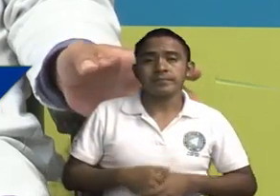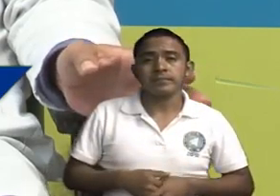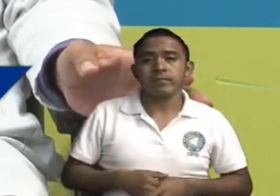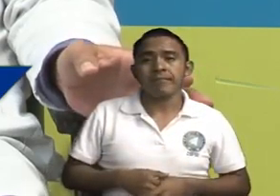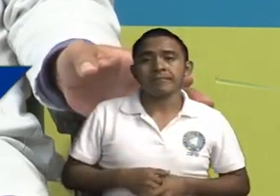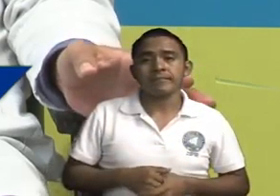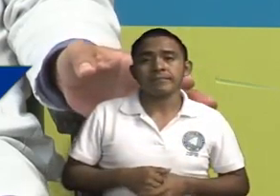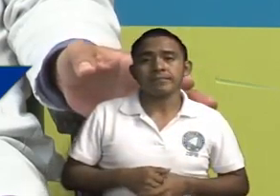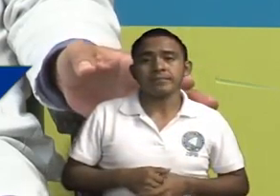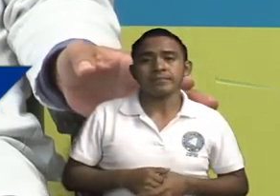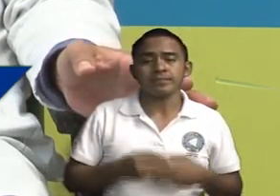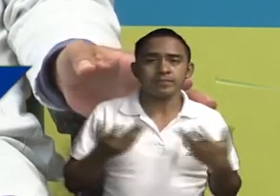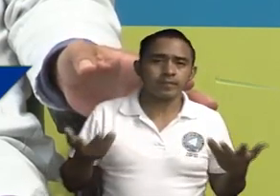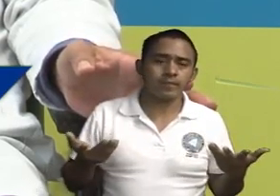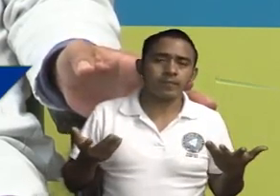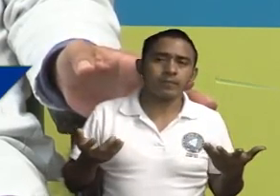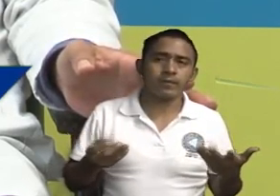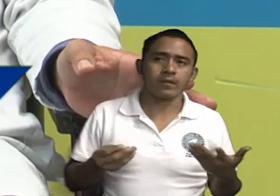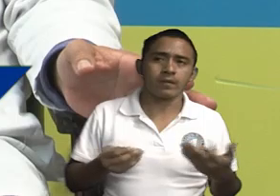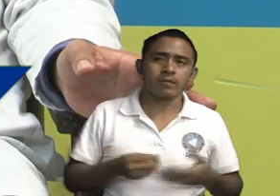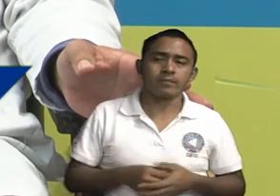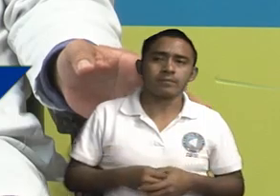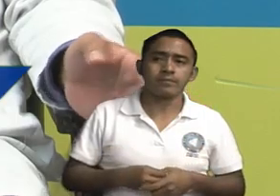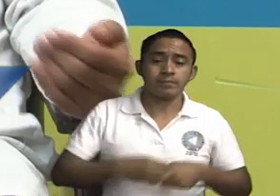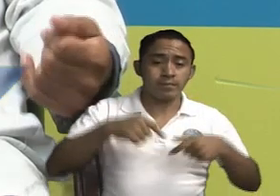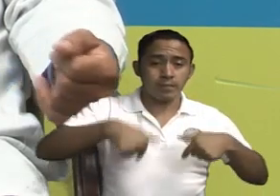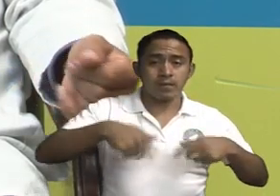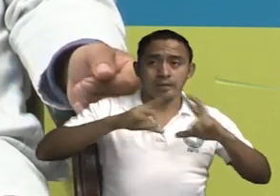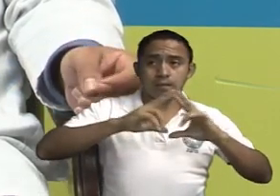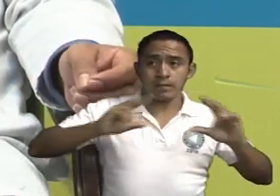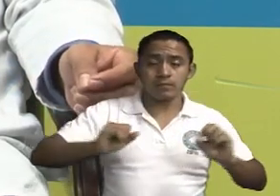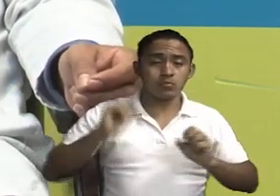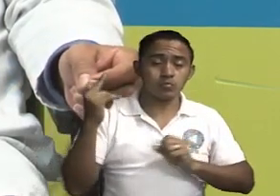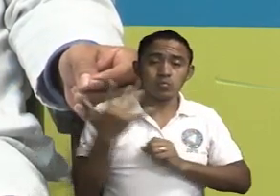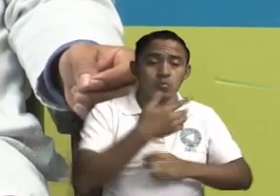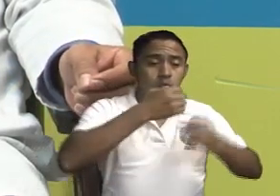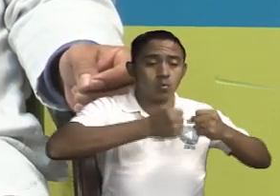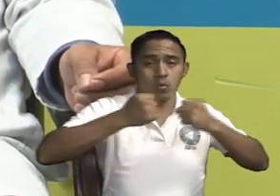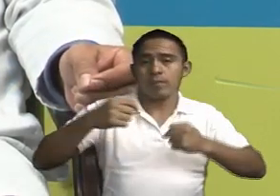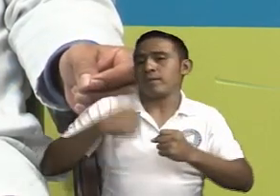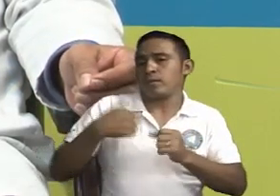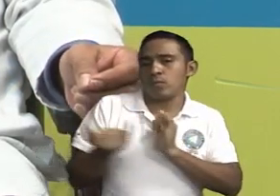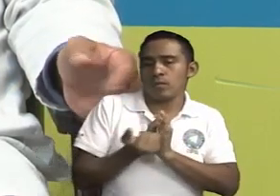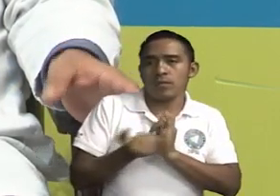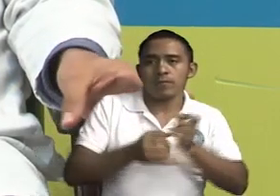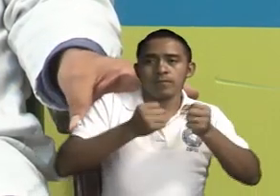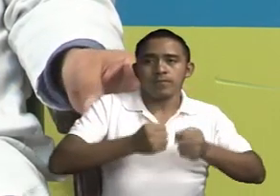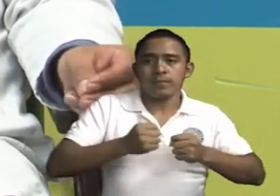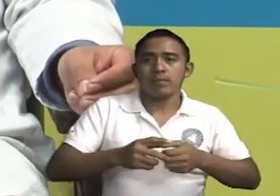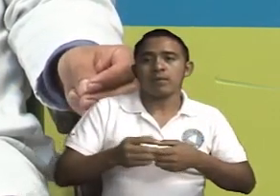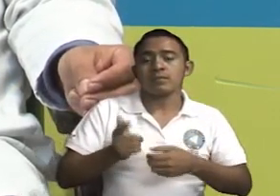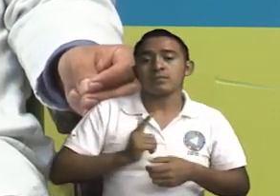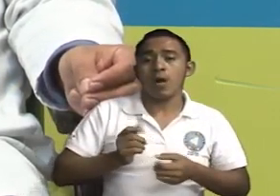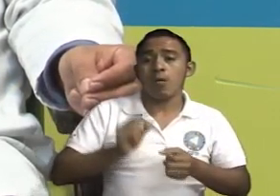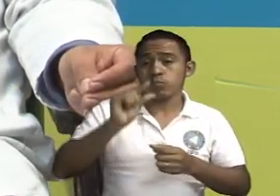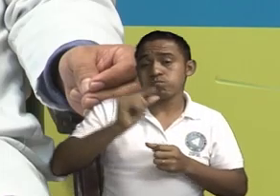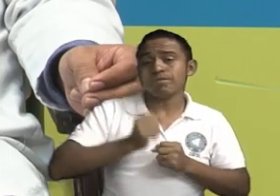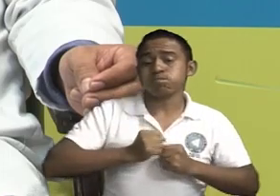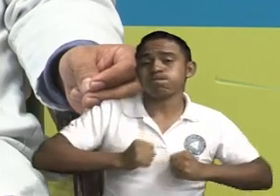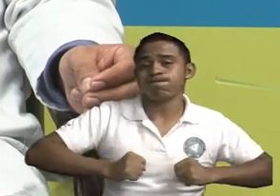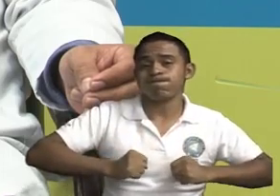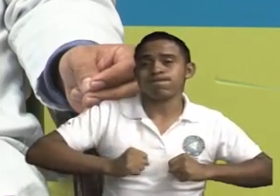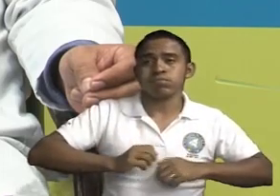bueno, generalmente, ¿verdad?, la mayoría de los hombres nicaragüenses, me incluyo, ¿verdad?, estamos bien gorditos.